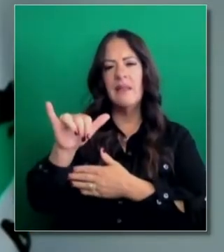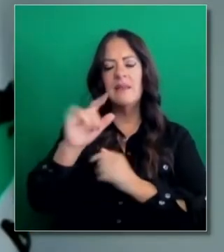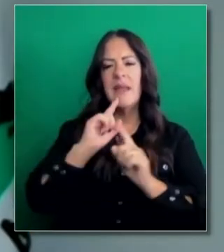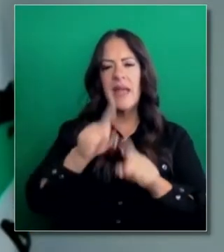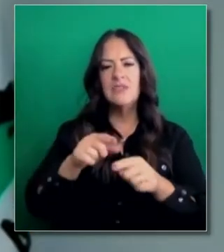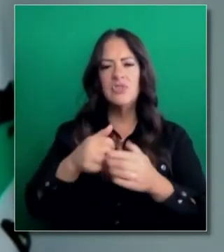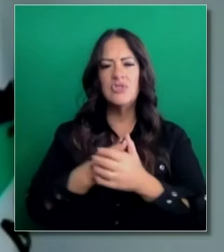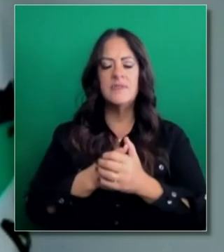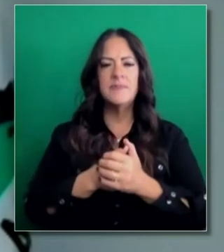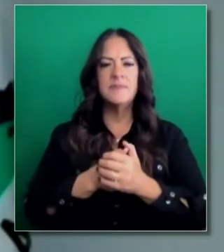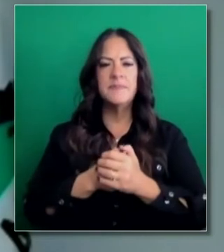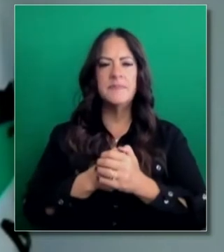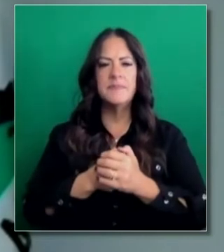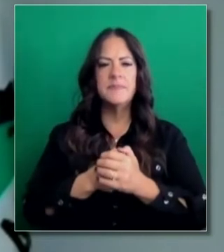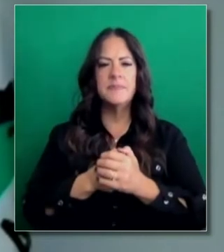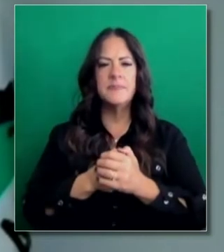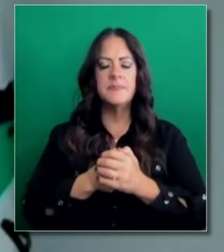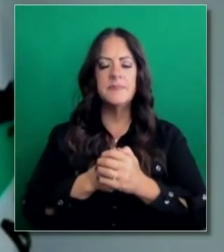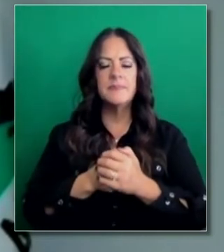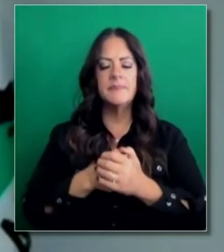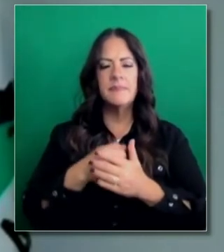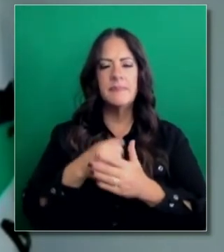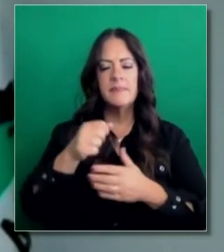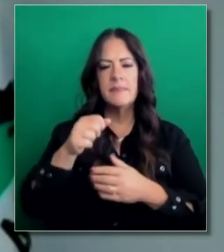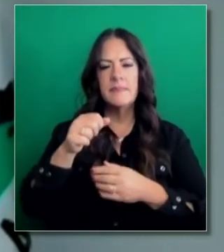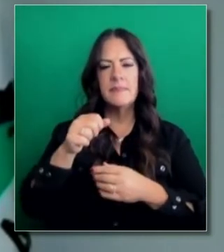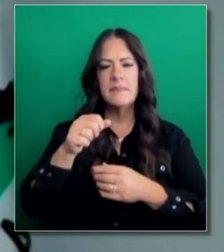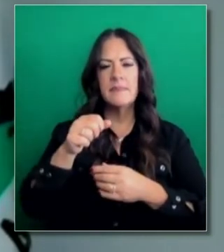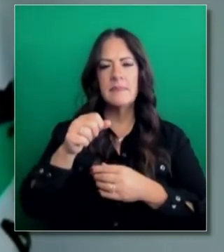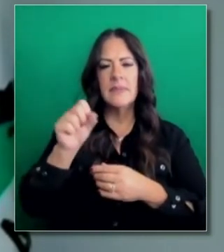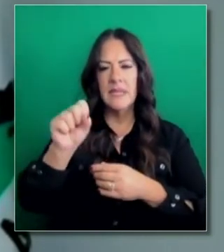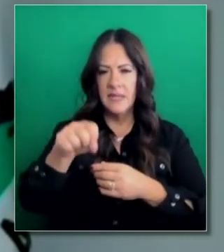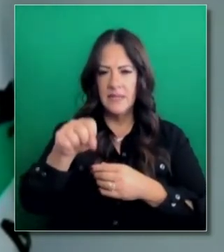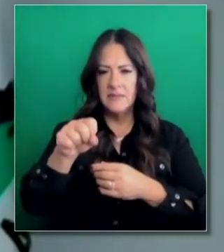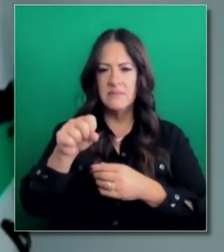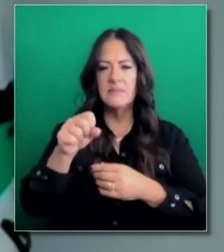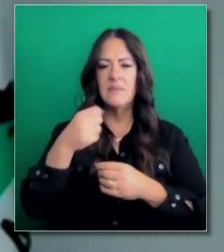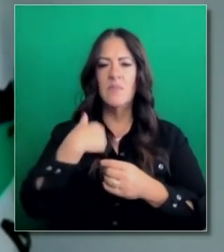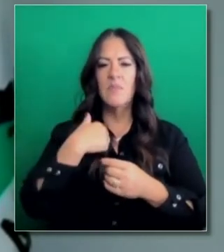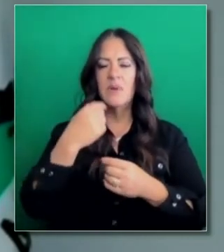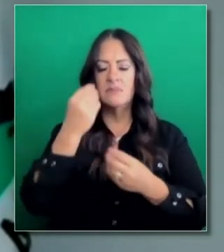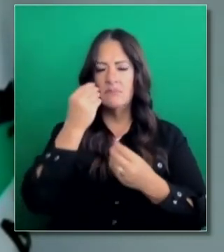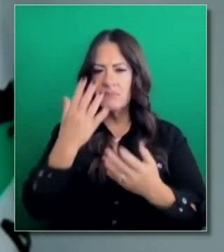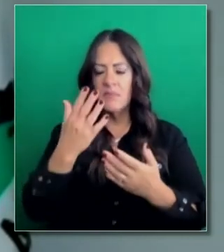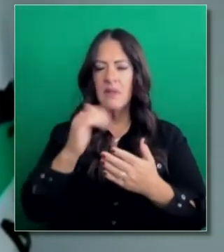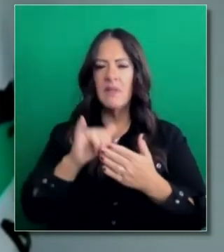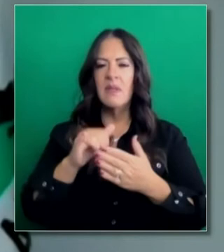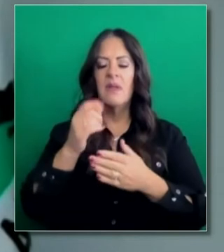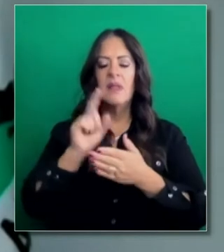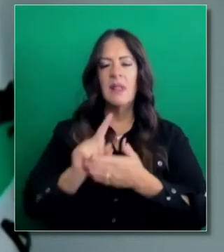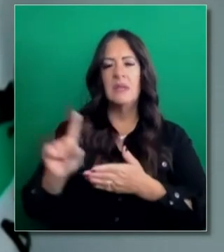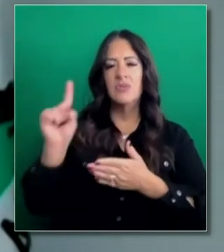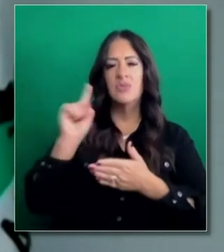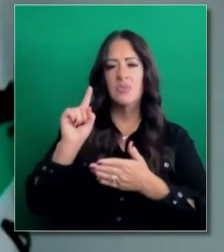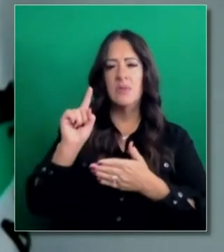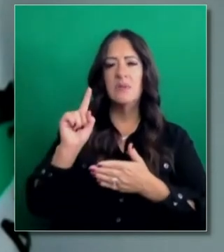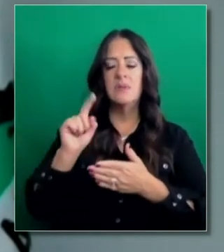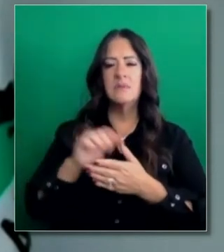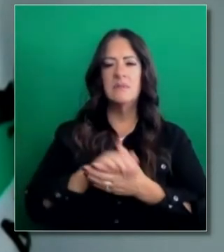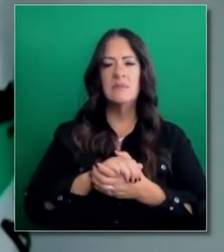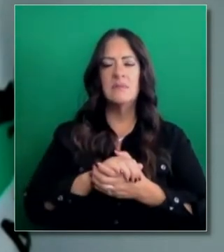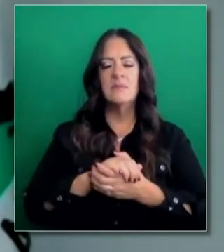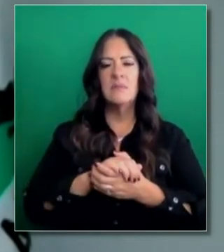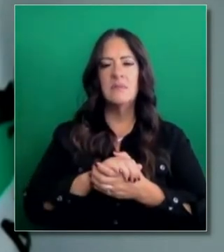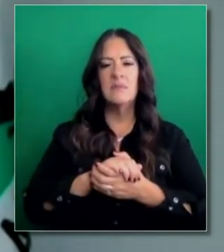así como no bueno entonces como lo hemos dicho anteriormente la semana